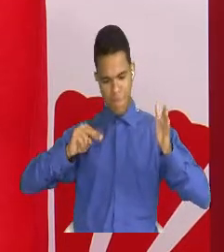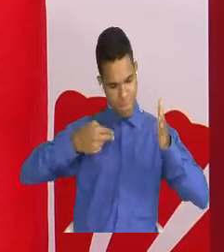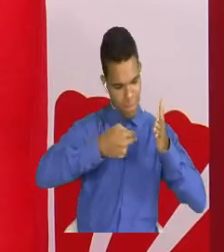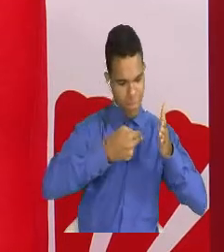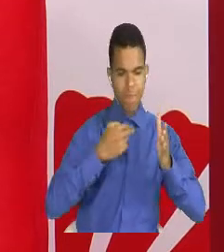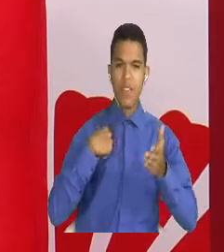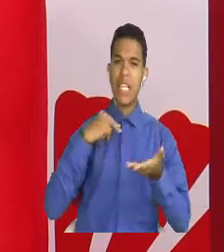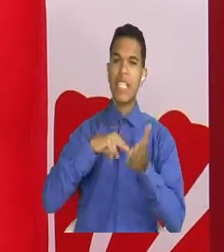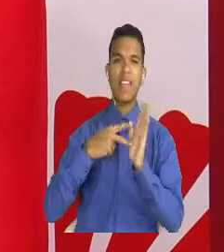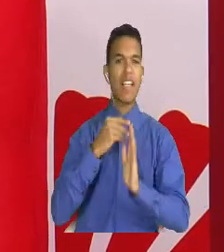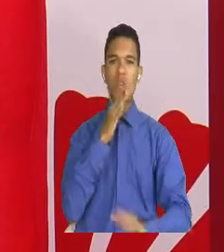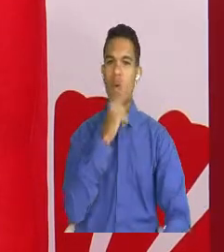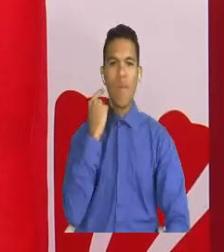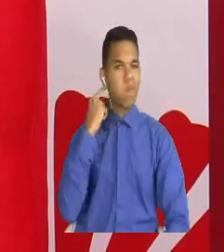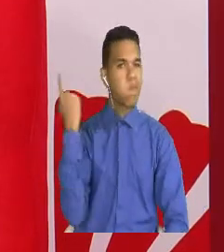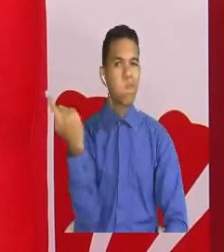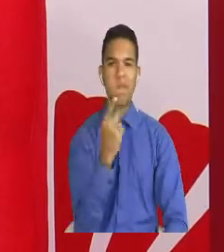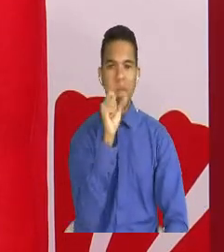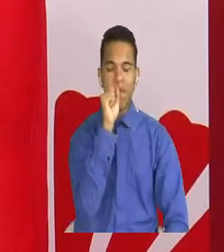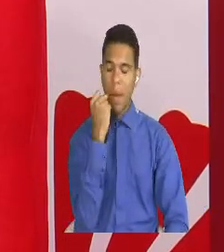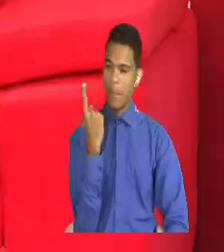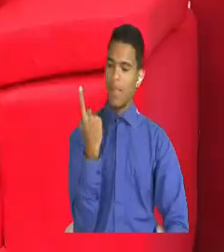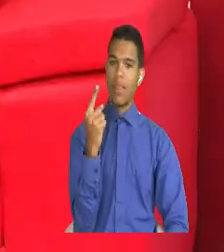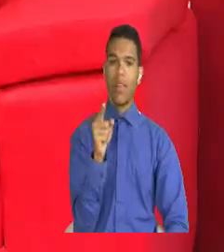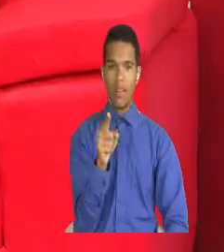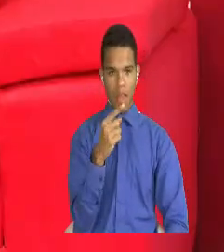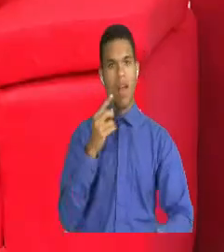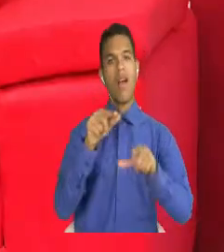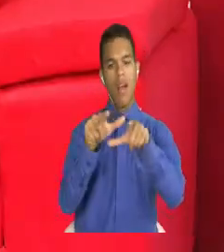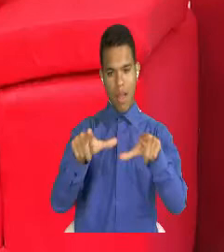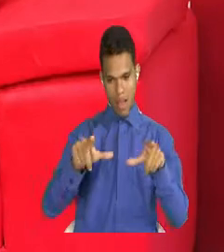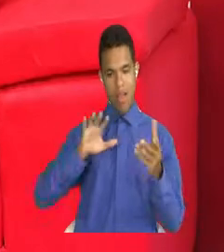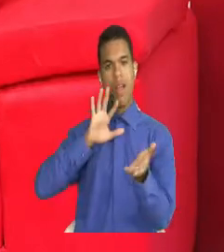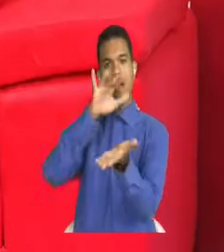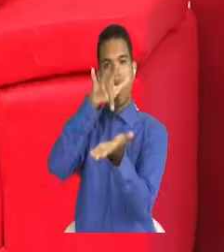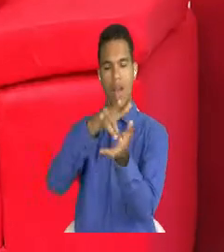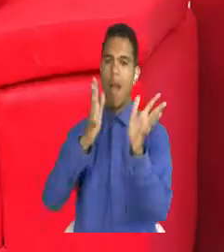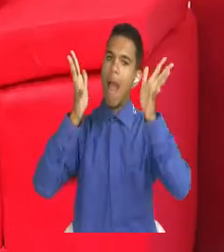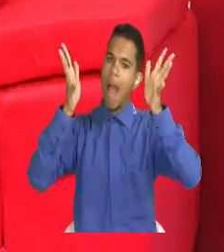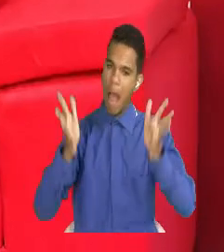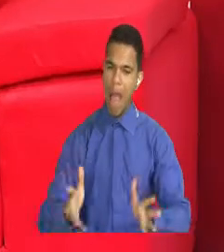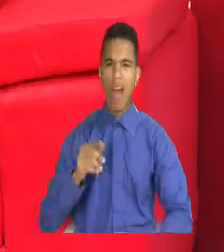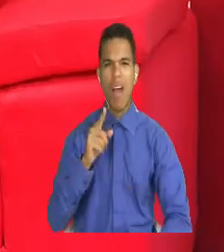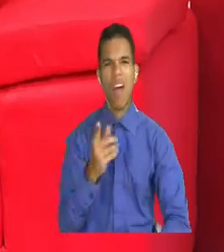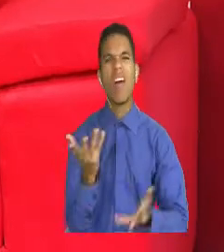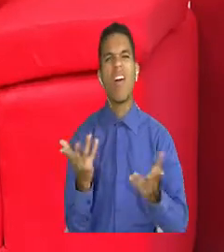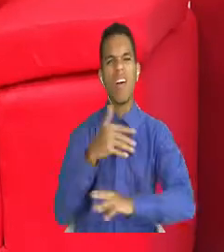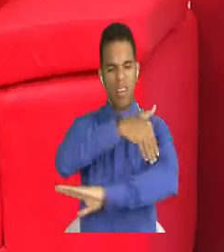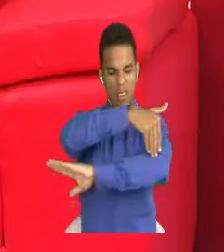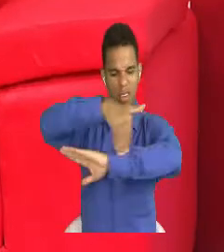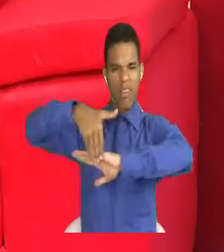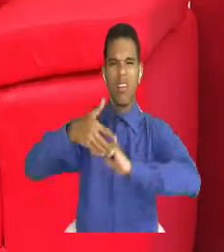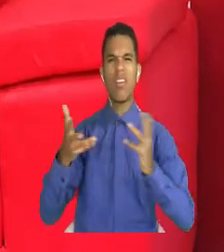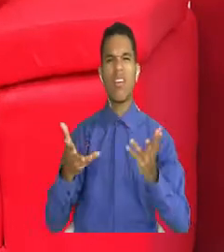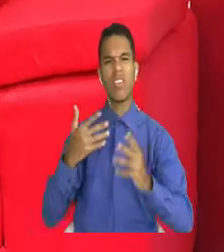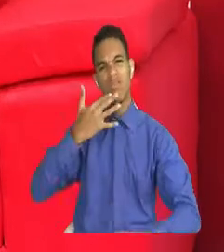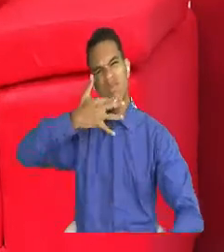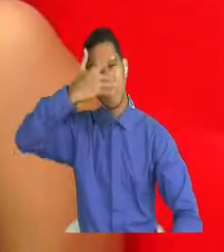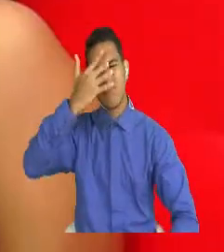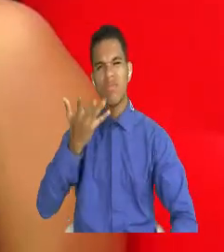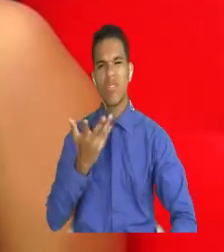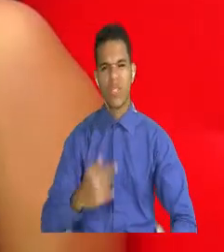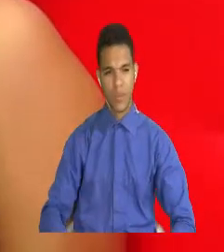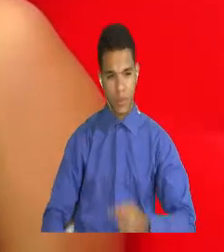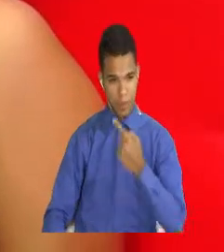muy innovador también y bueno, ya tenemos el lugar donde podemos adquirir este tipo de servicios. Por favor, recuérdale a nuestros televidentes claro que tus sí. páginas. La página